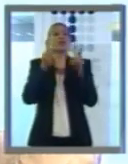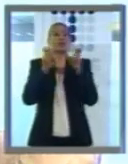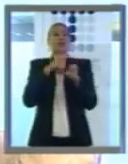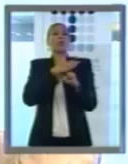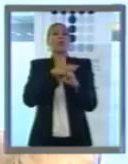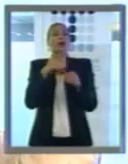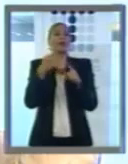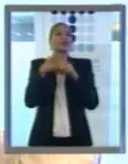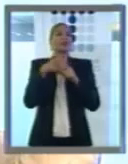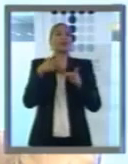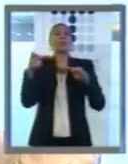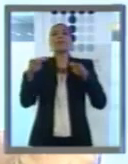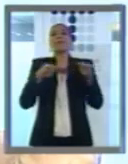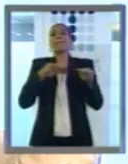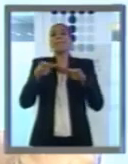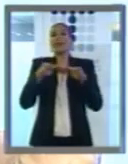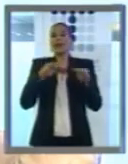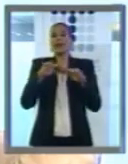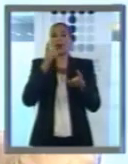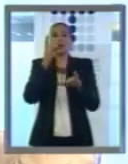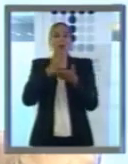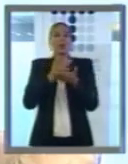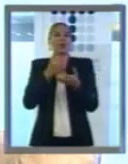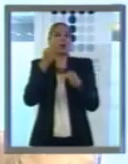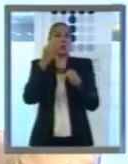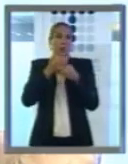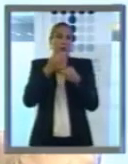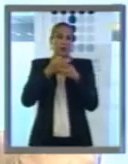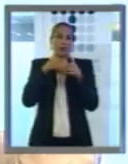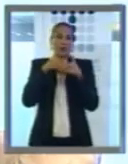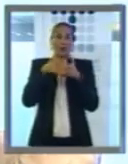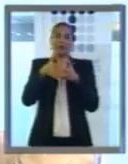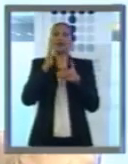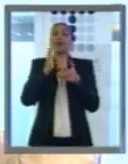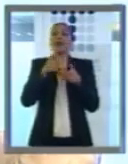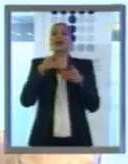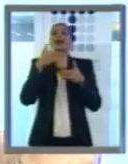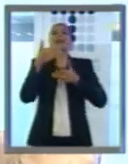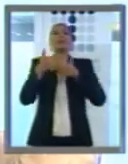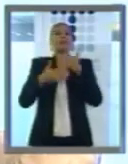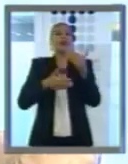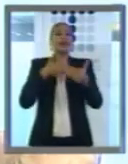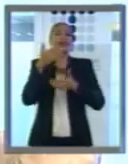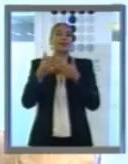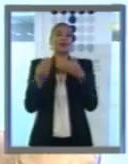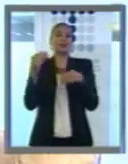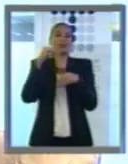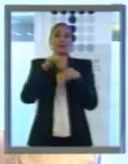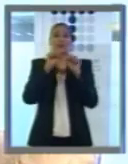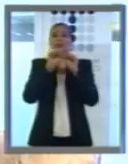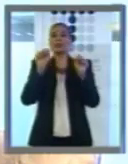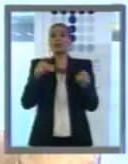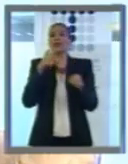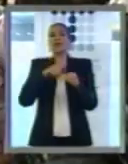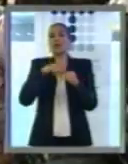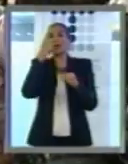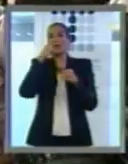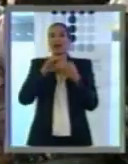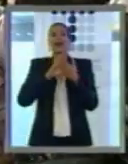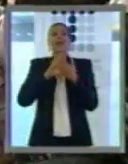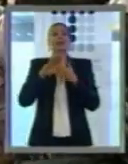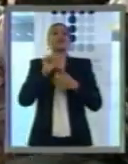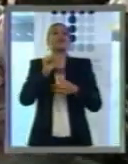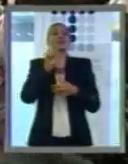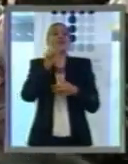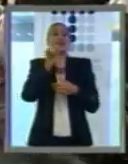buenas prácticas, no son las buenas prácticas, creo que ahorita que ya está más avanzada la implementación del Sistema Nacional de Transparencia,